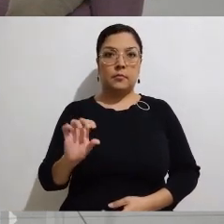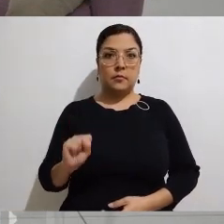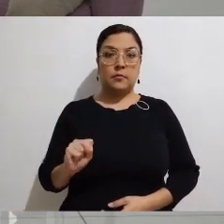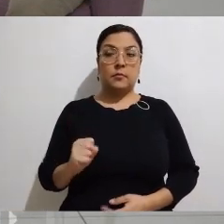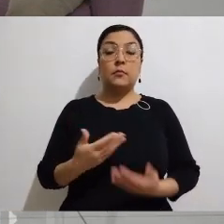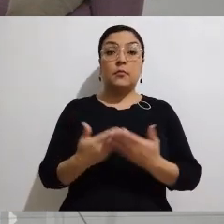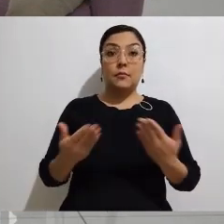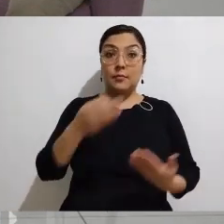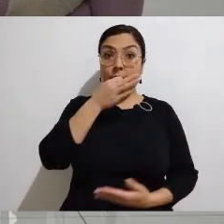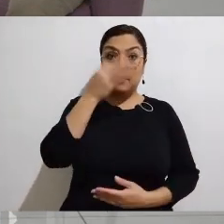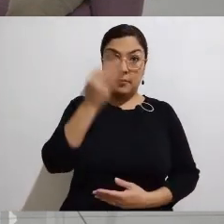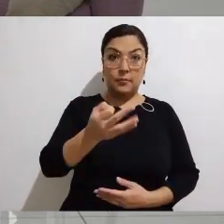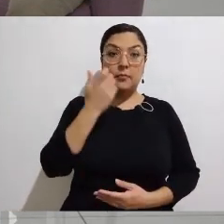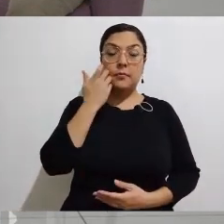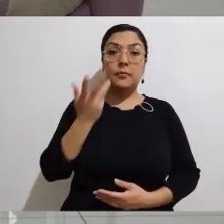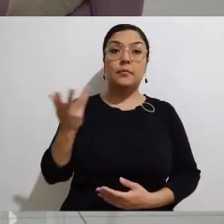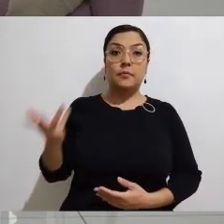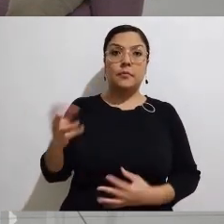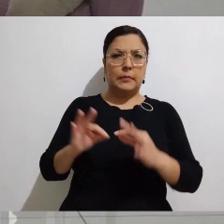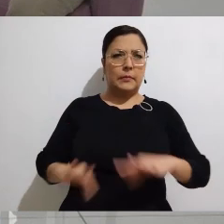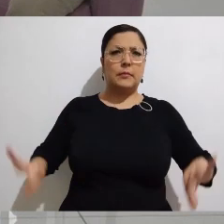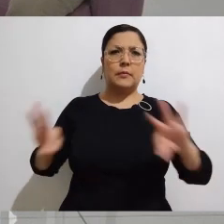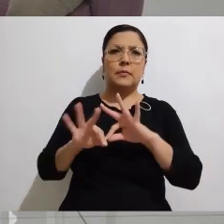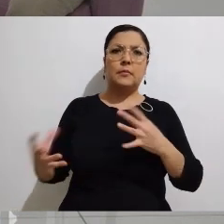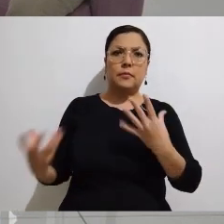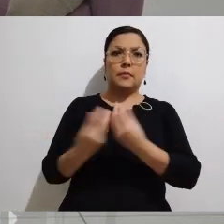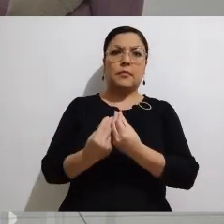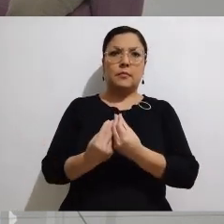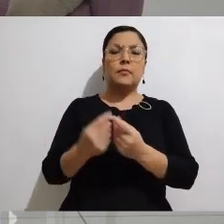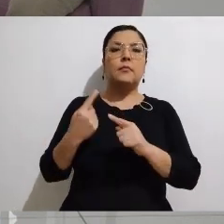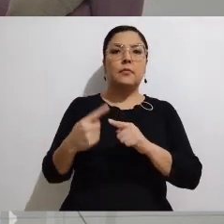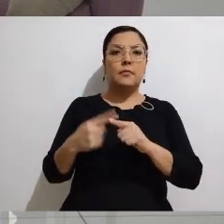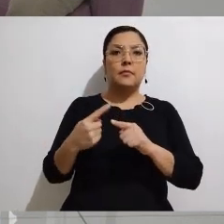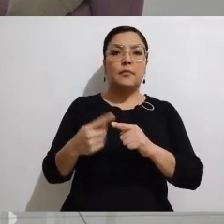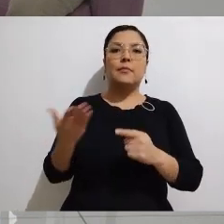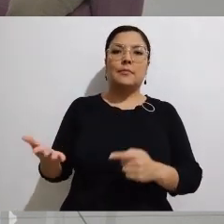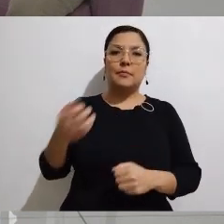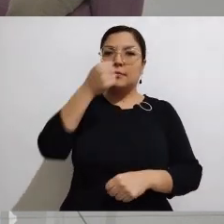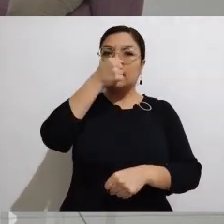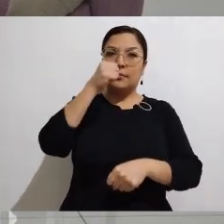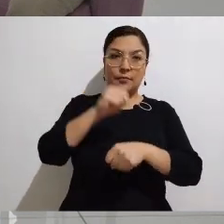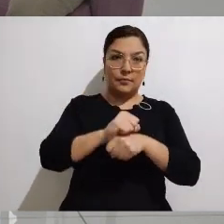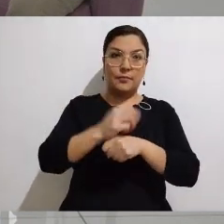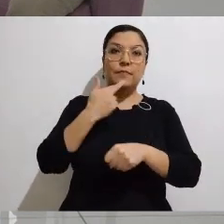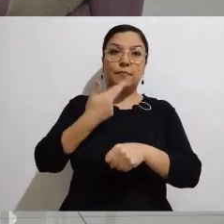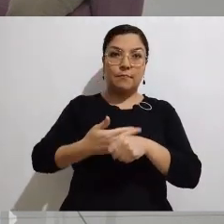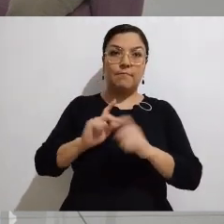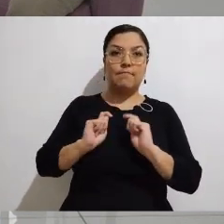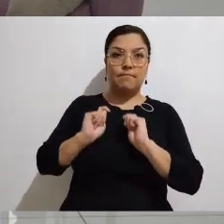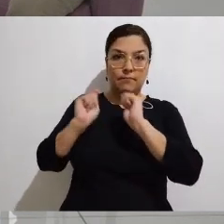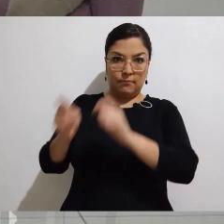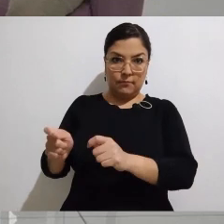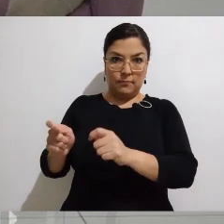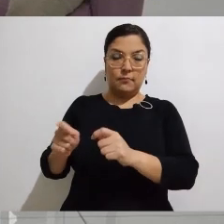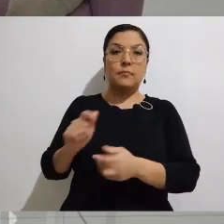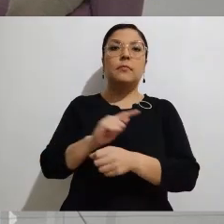acompaña una persona muy importante dentro de la estructura de nuestro instituto, que es el titular de la Secretaría Ejecutiva,